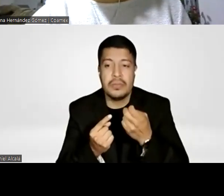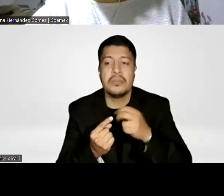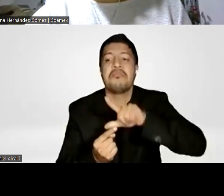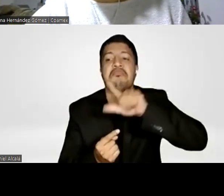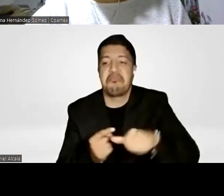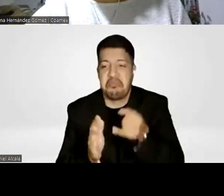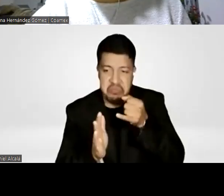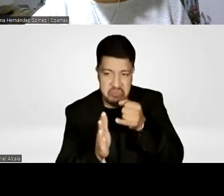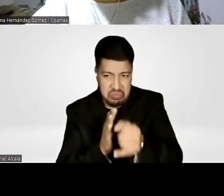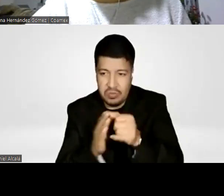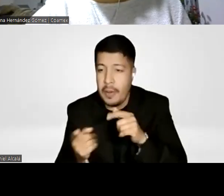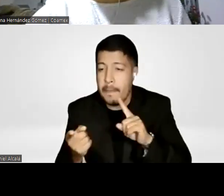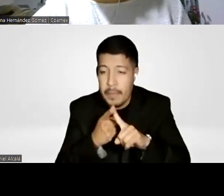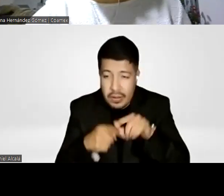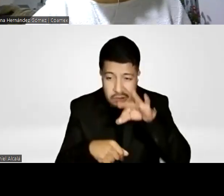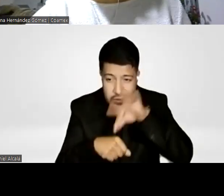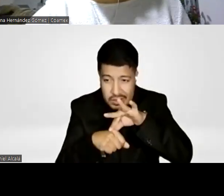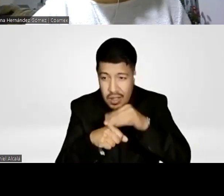que se valorara por un oftalmólogo